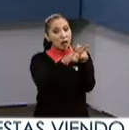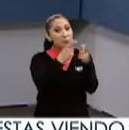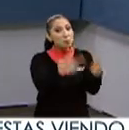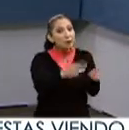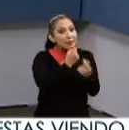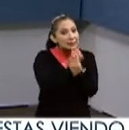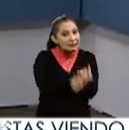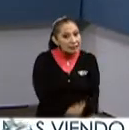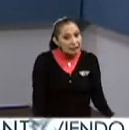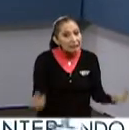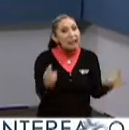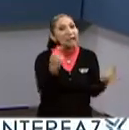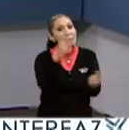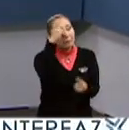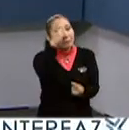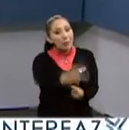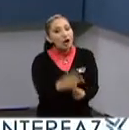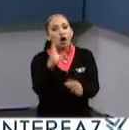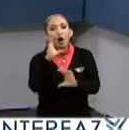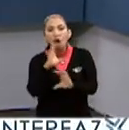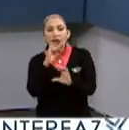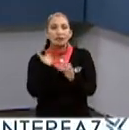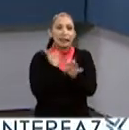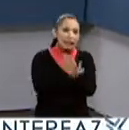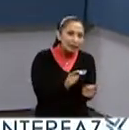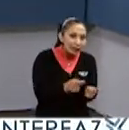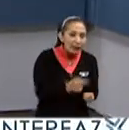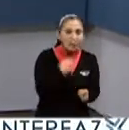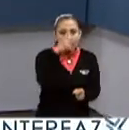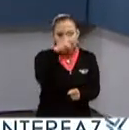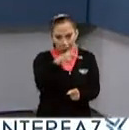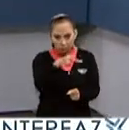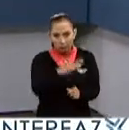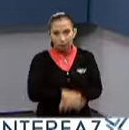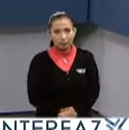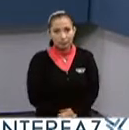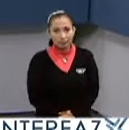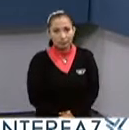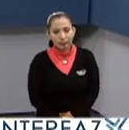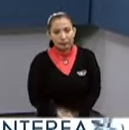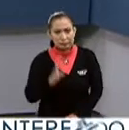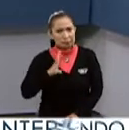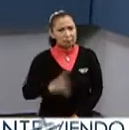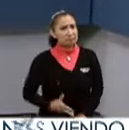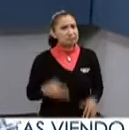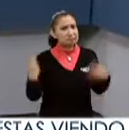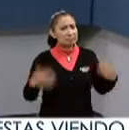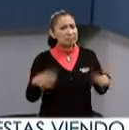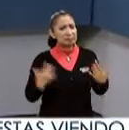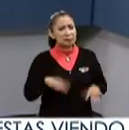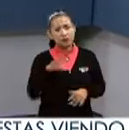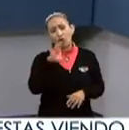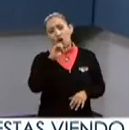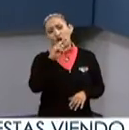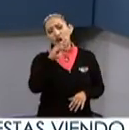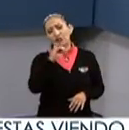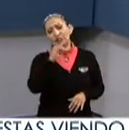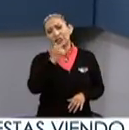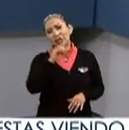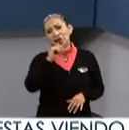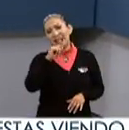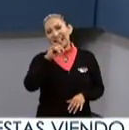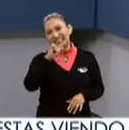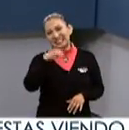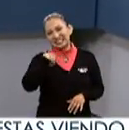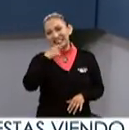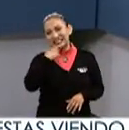orquestas infantiles de México, coros y orquestas infantiles de México. Sí, un orgullo porque estamos contribuyendo